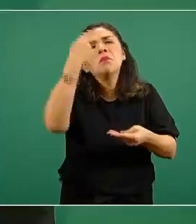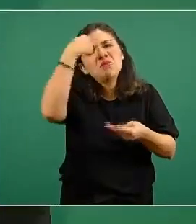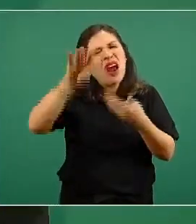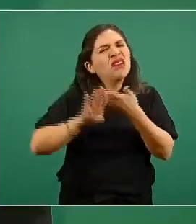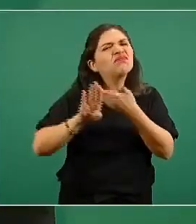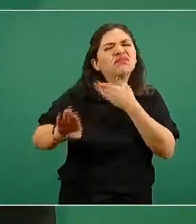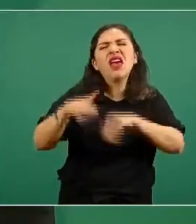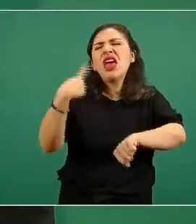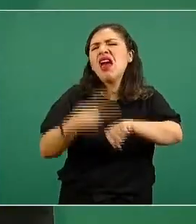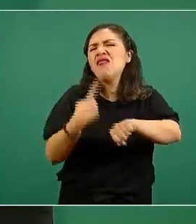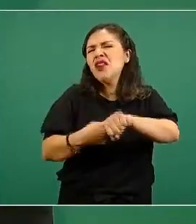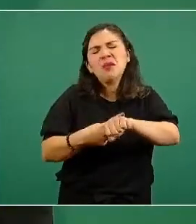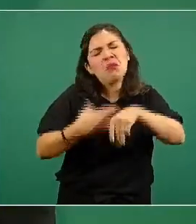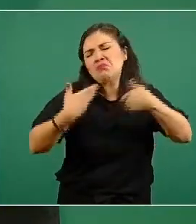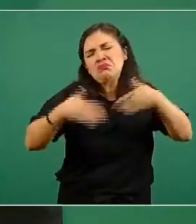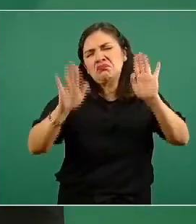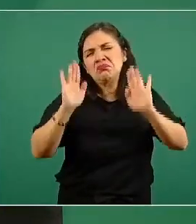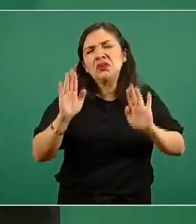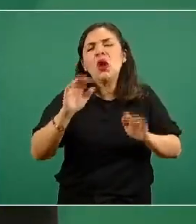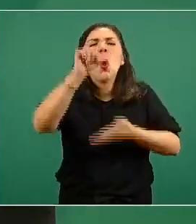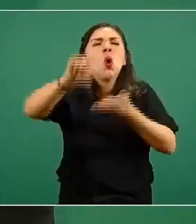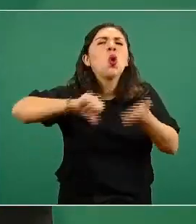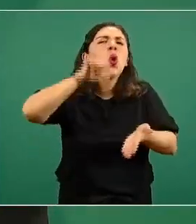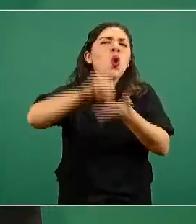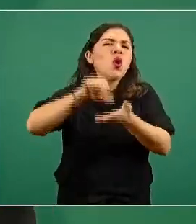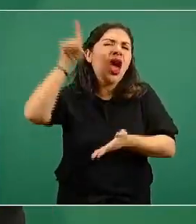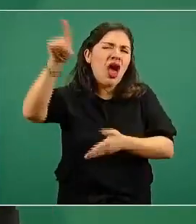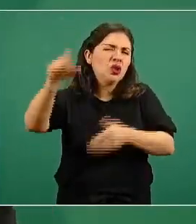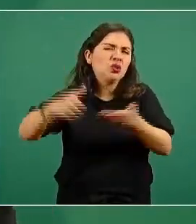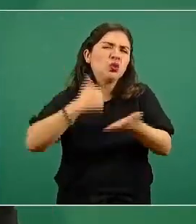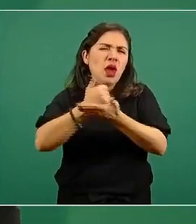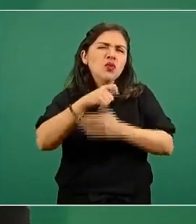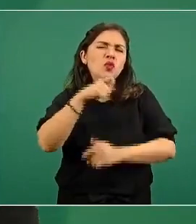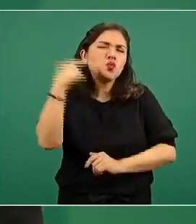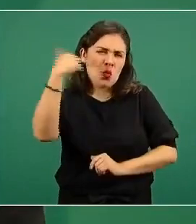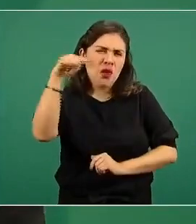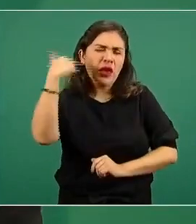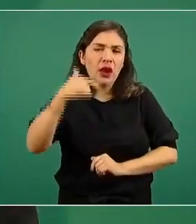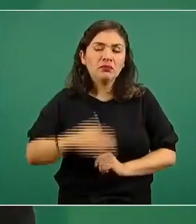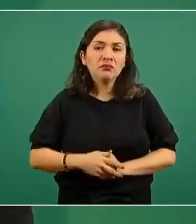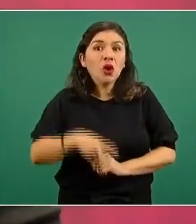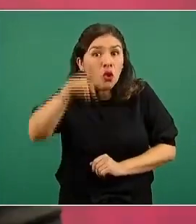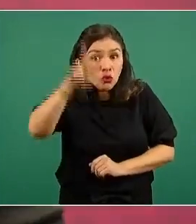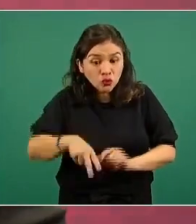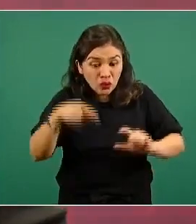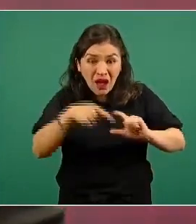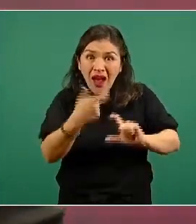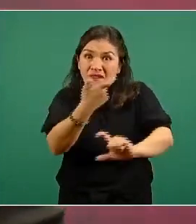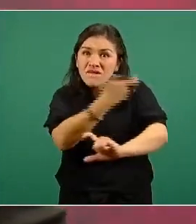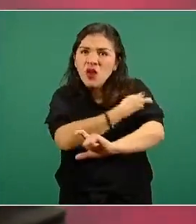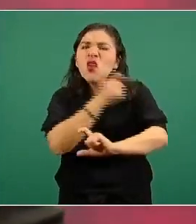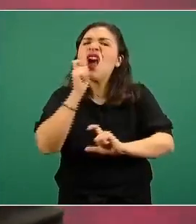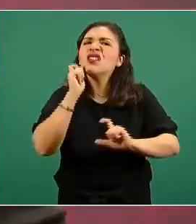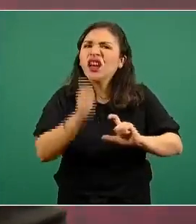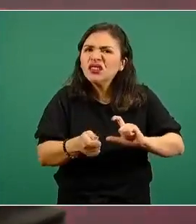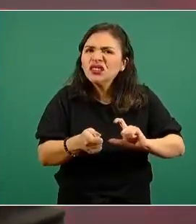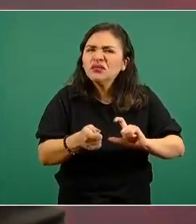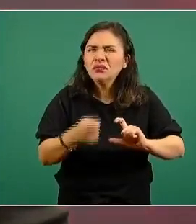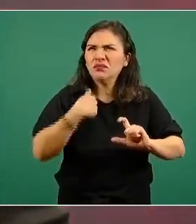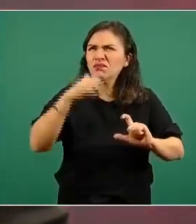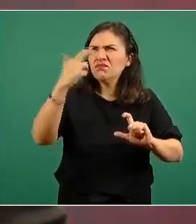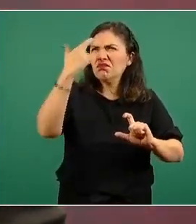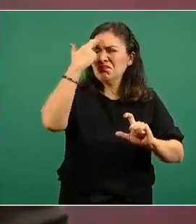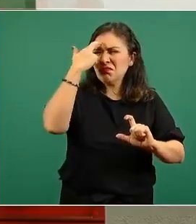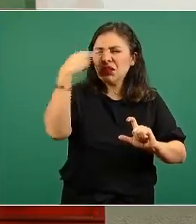contra una enfermedad en una colonia de la ciudad de Guadalajara, y en realidad lo que estaban inyectando era, si mal no